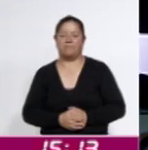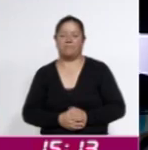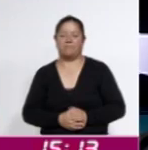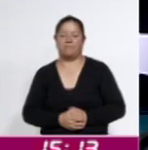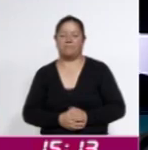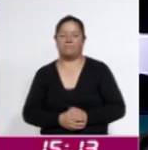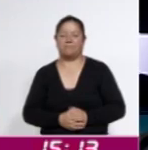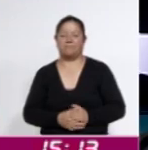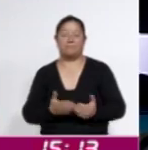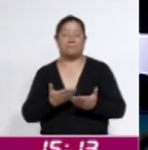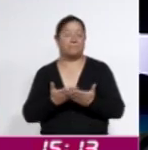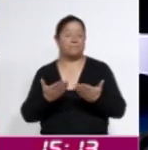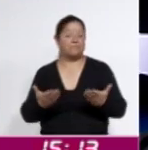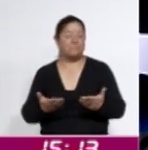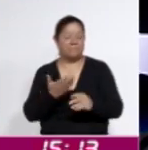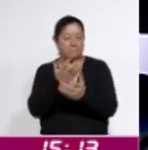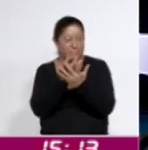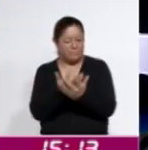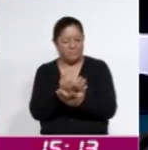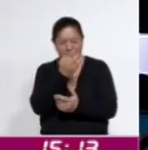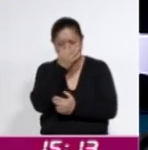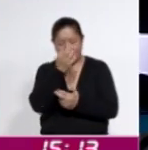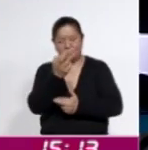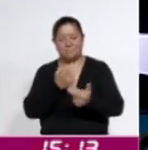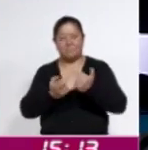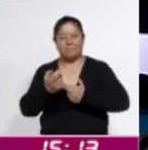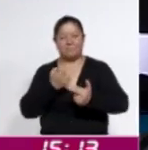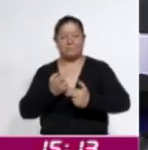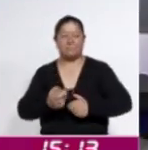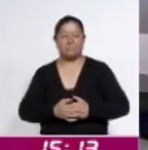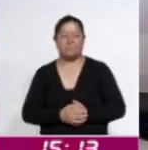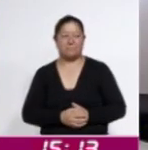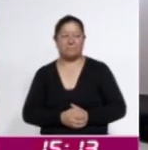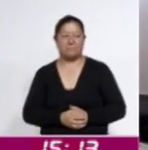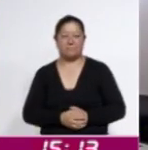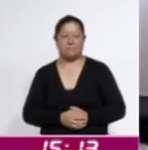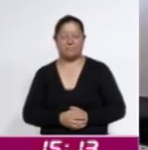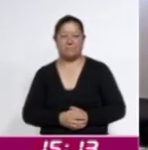¿Qué le parece si vamos a una pausa? Nos acompaña y regresamos enseguida.